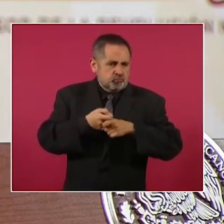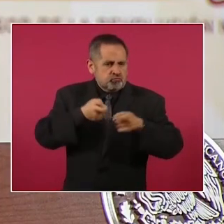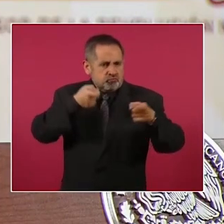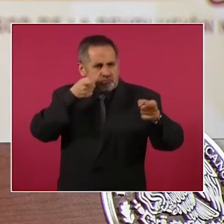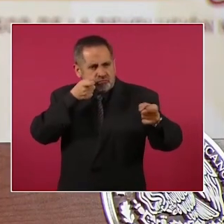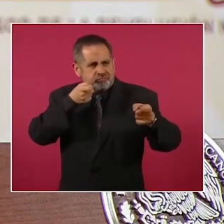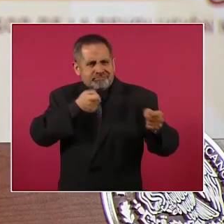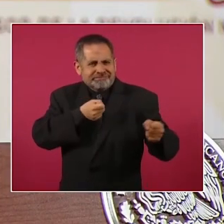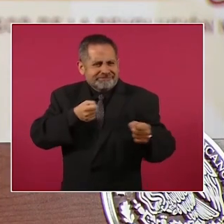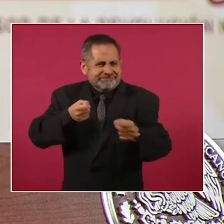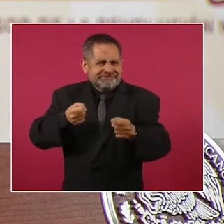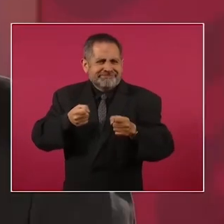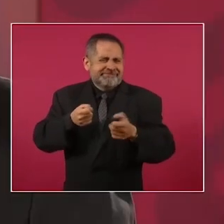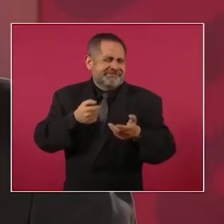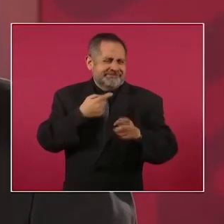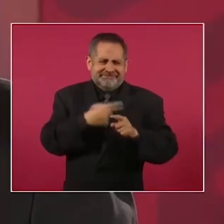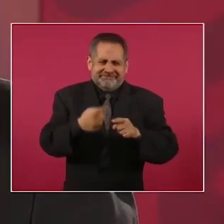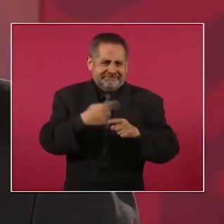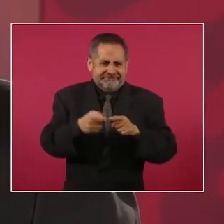poder,